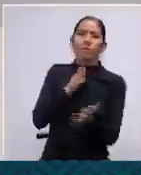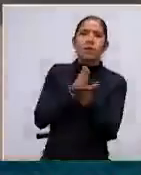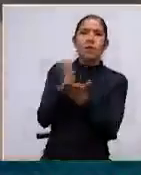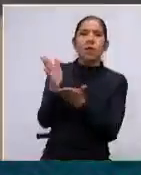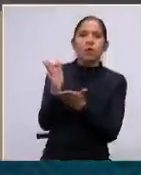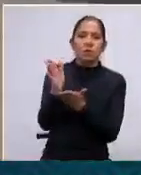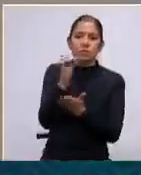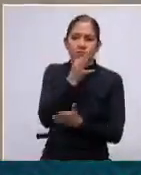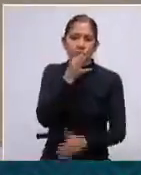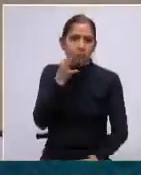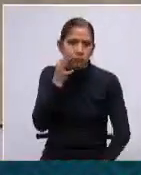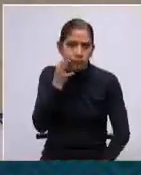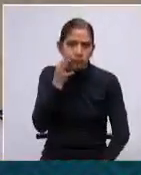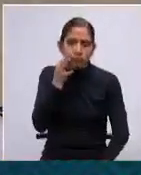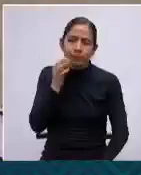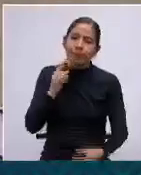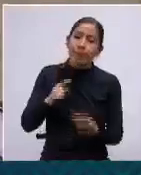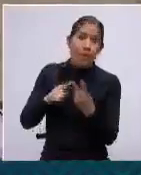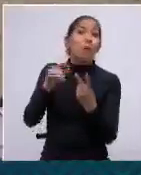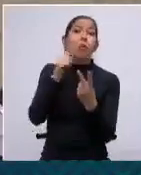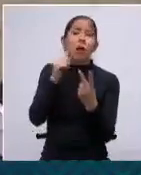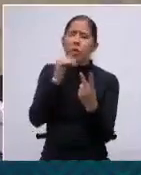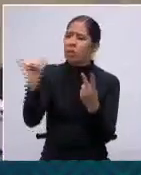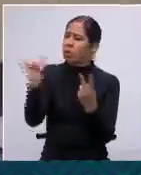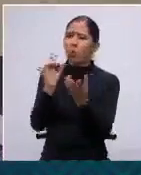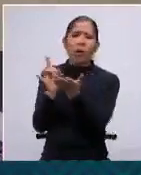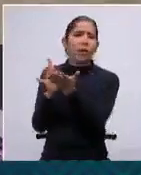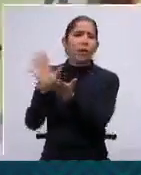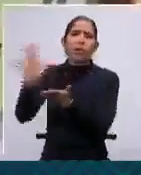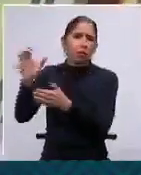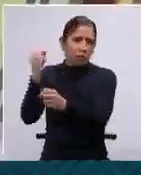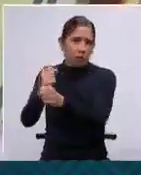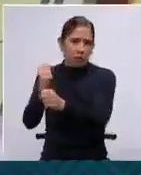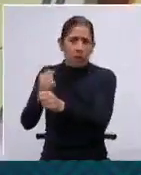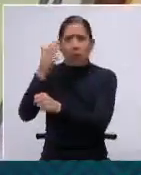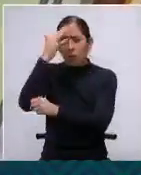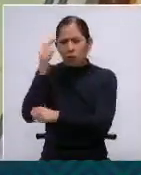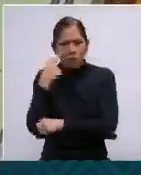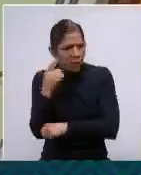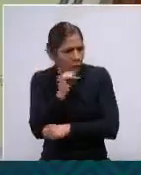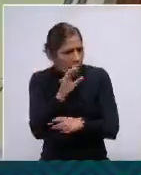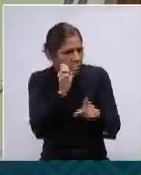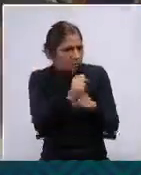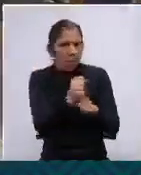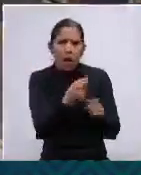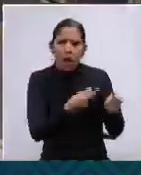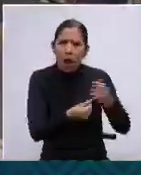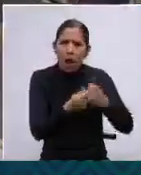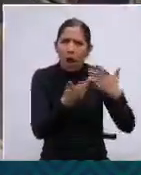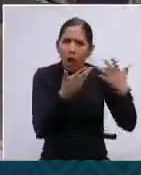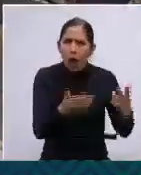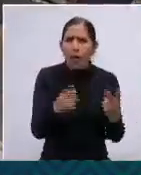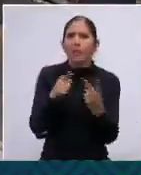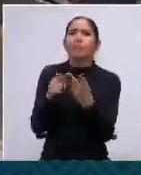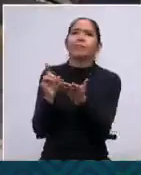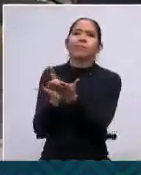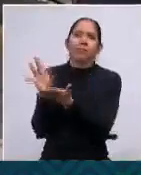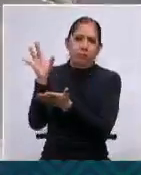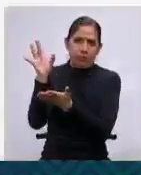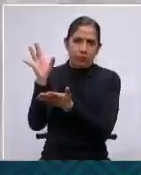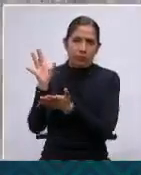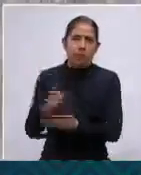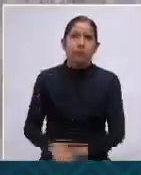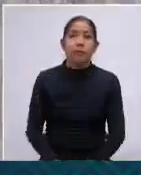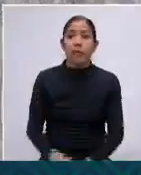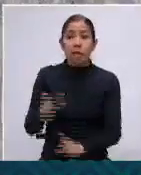silencio. Dávalos también fue destituida de su cargo, luego de identificarse hechos de corrupción al interior de la institución pública. Pese a que